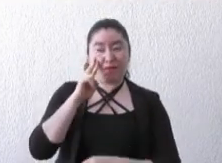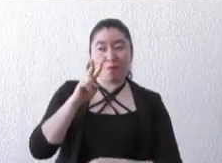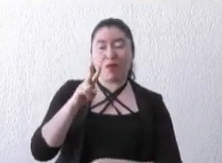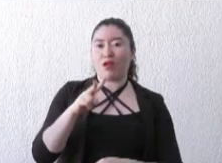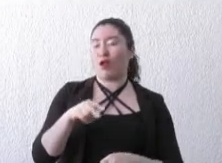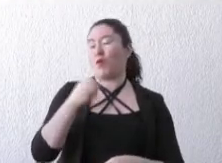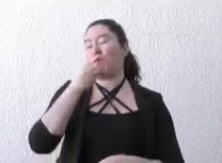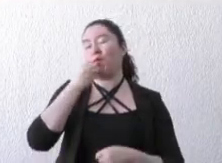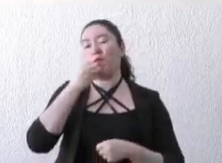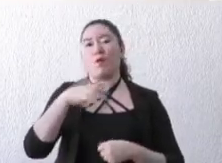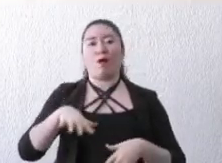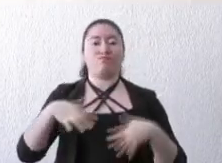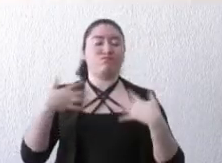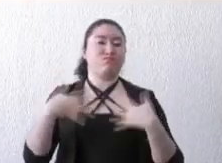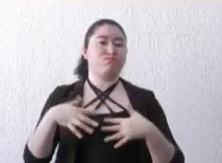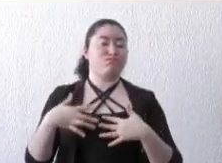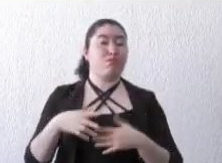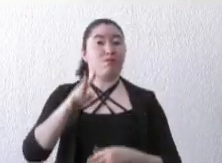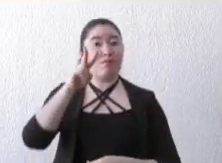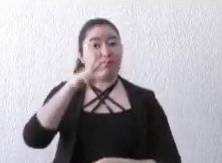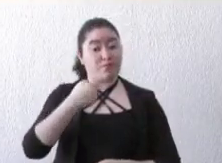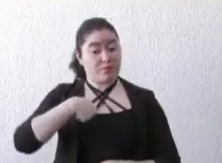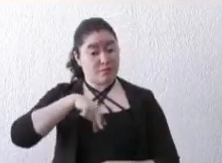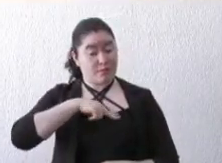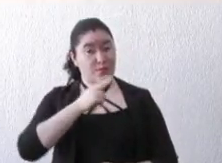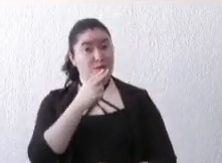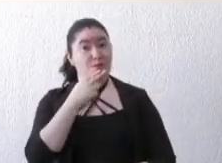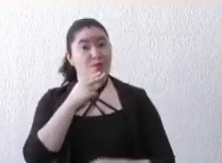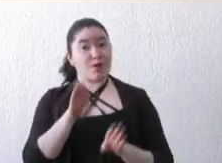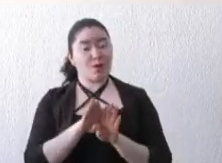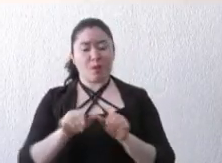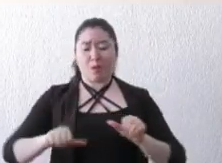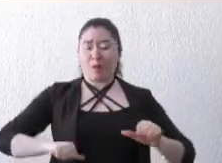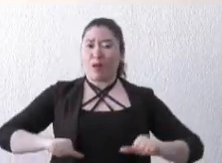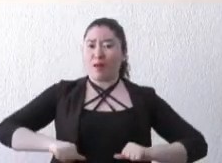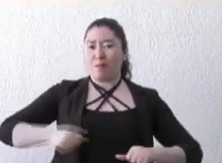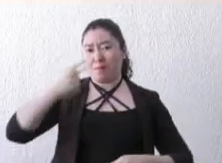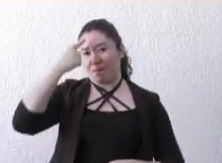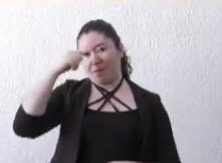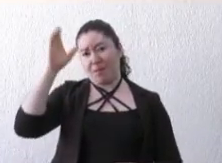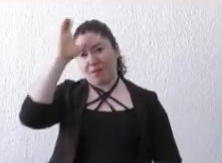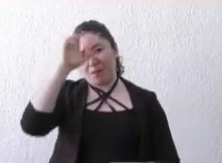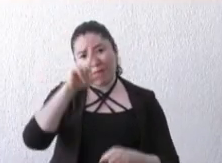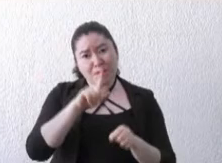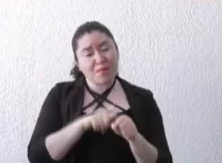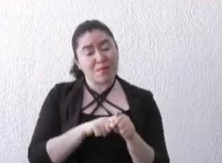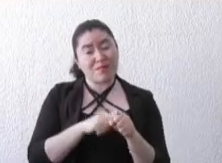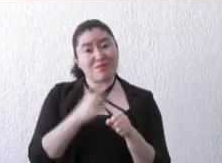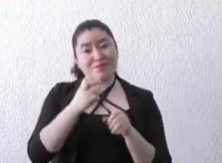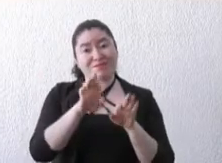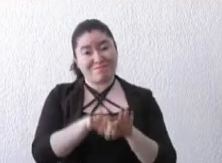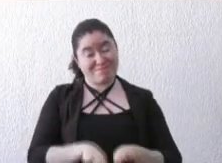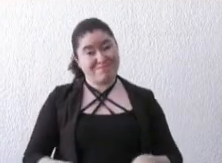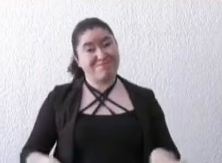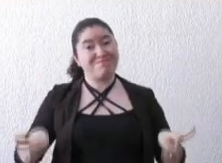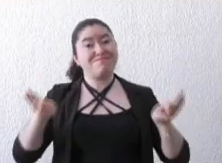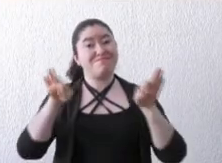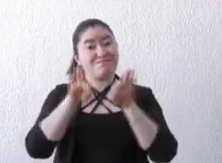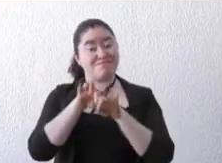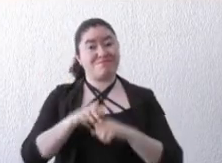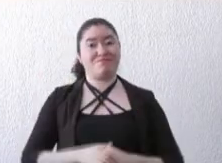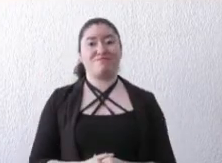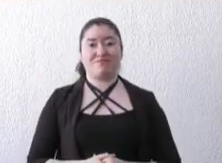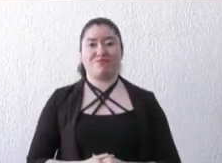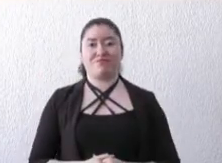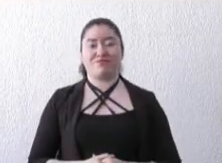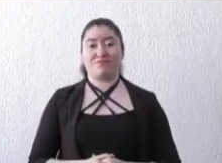por lo tanto, utilizarlo para la actividad cultural es fundamental. Tiene al fondo espacios